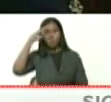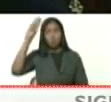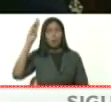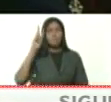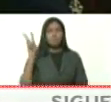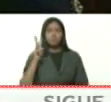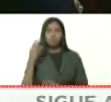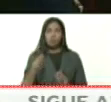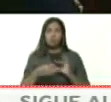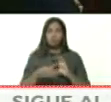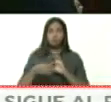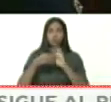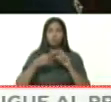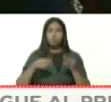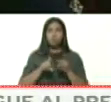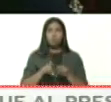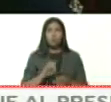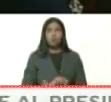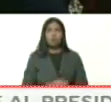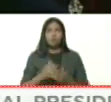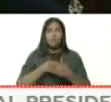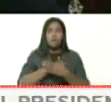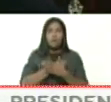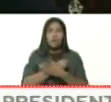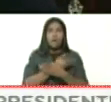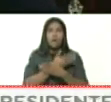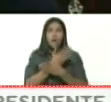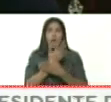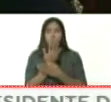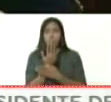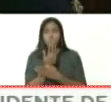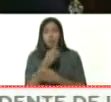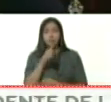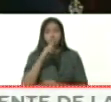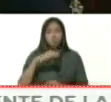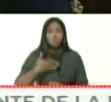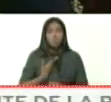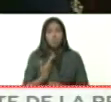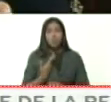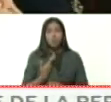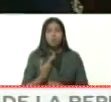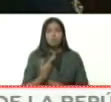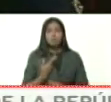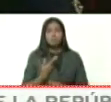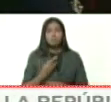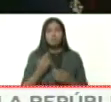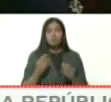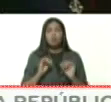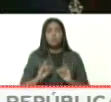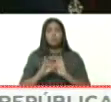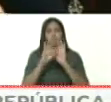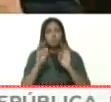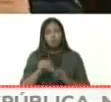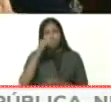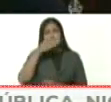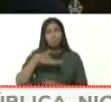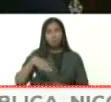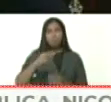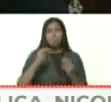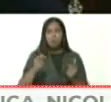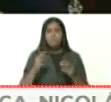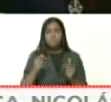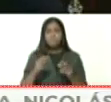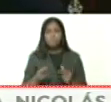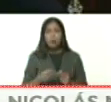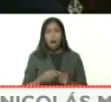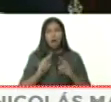juntos, de lo que hemos hecho en el ALBA, de lo que es posible cuando ponemos en función de nuestros pueblos los recursos